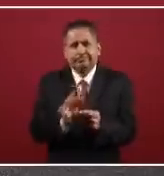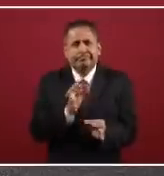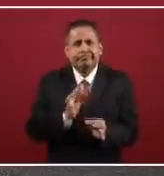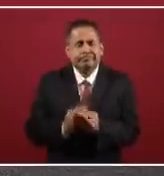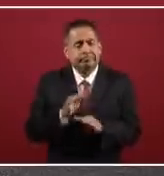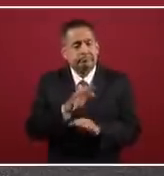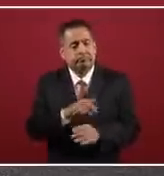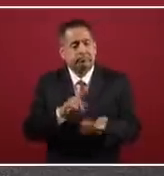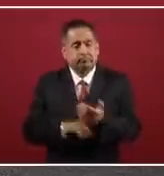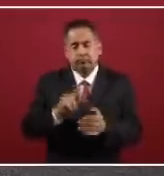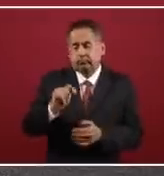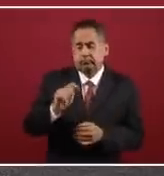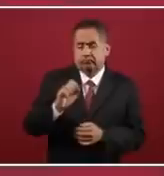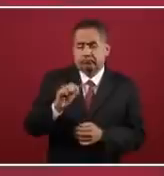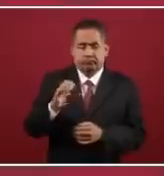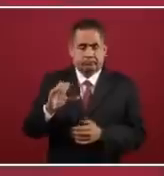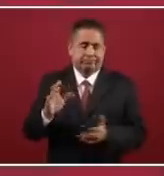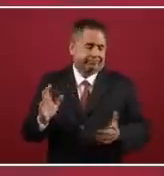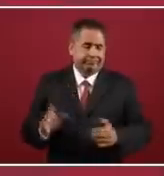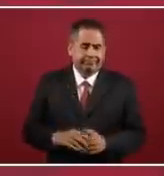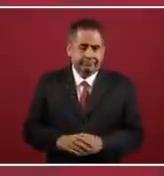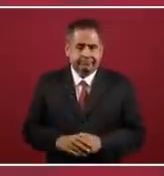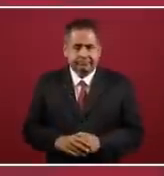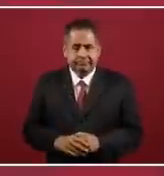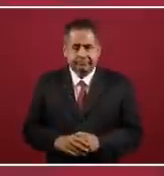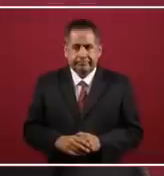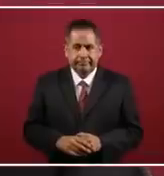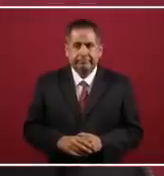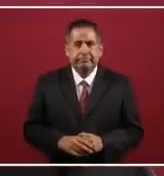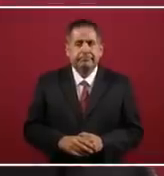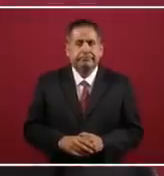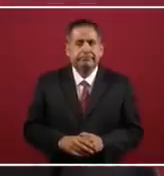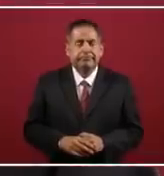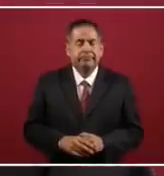del tratado. Y